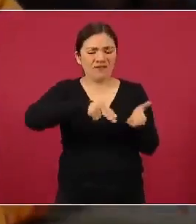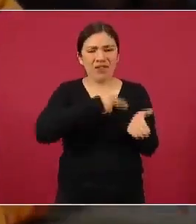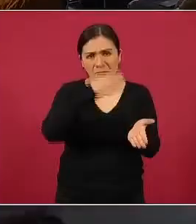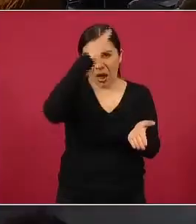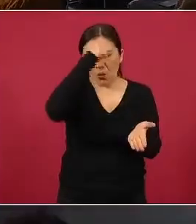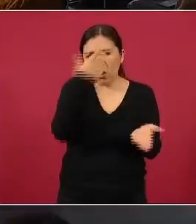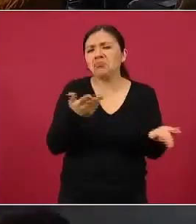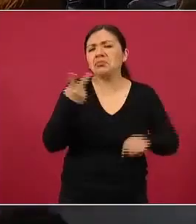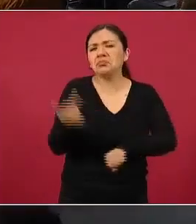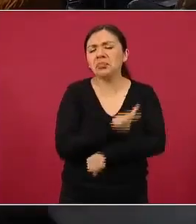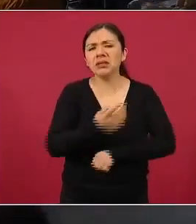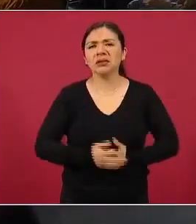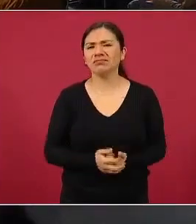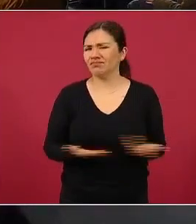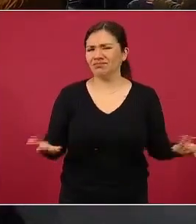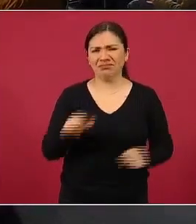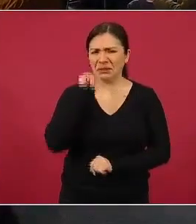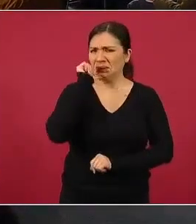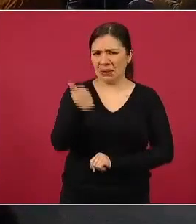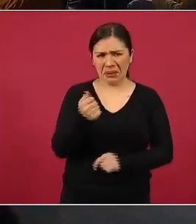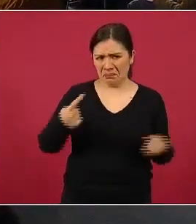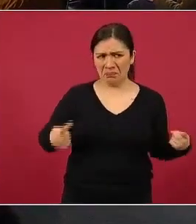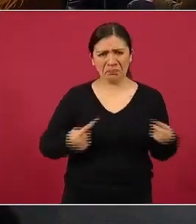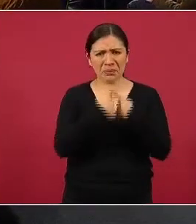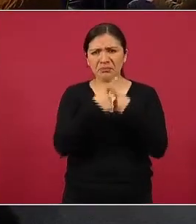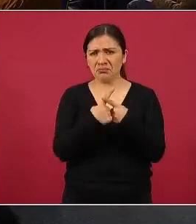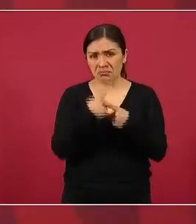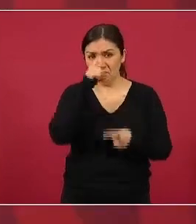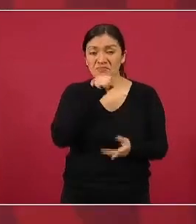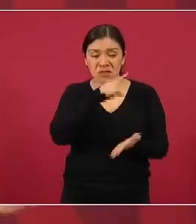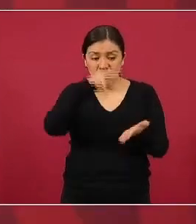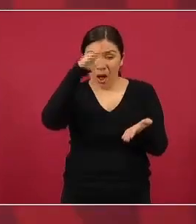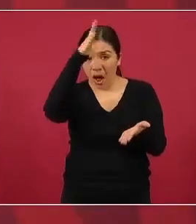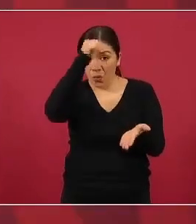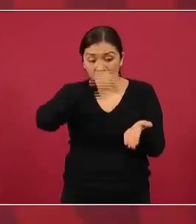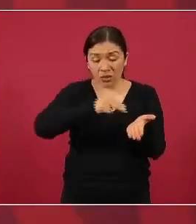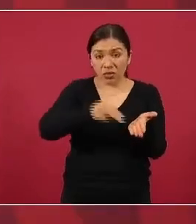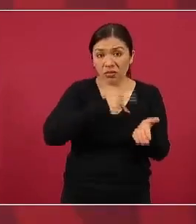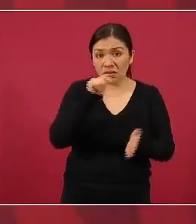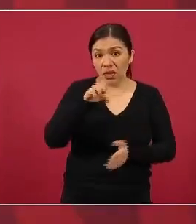favor. Pues no se afecta en nada el tratado, ¿no? Porque